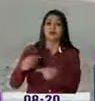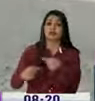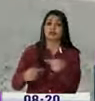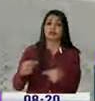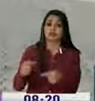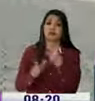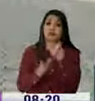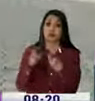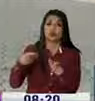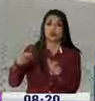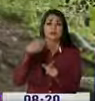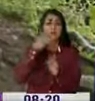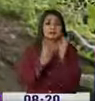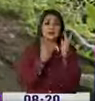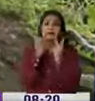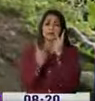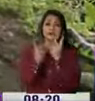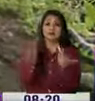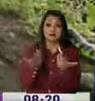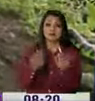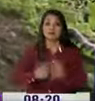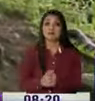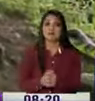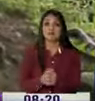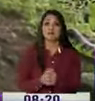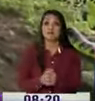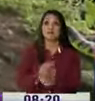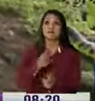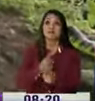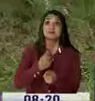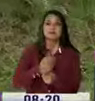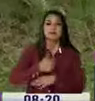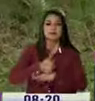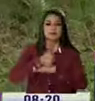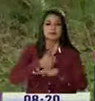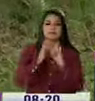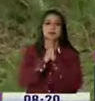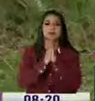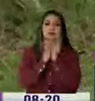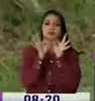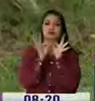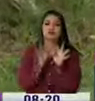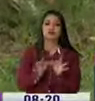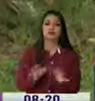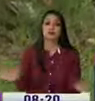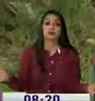visitado por turistas. Los vecinos solicitan a las autoridades que realicen una